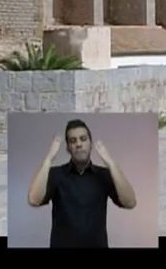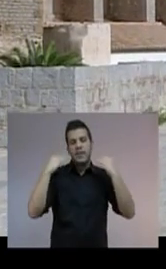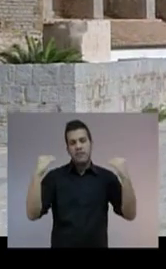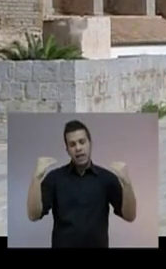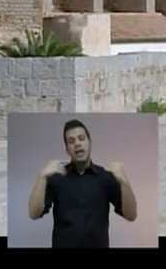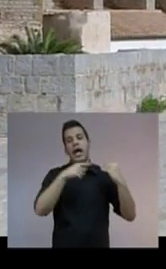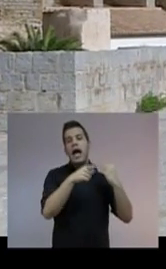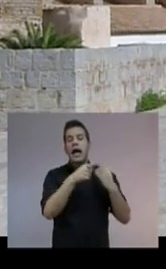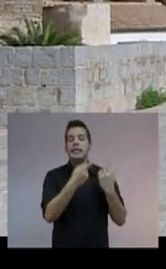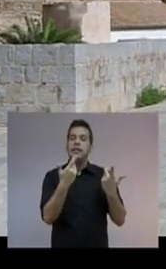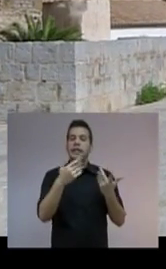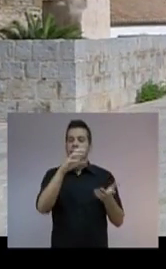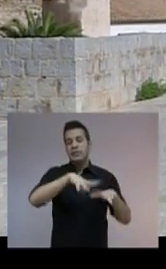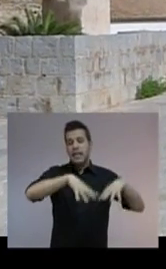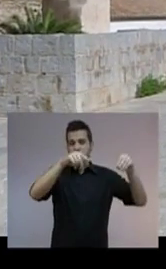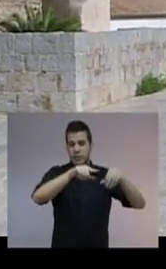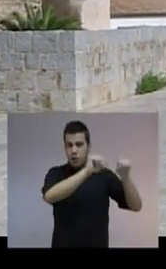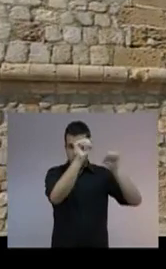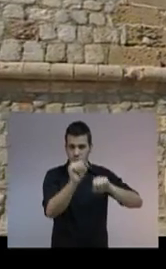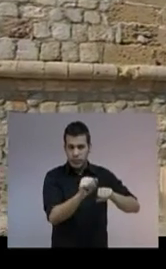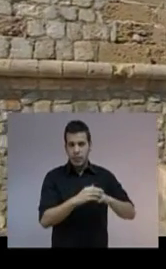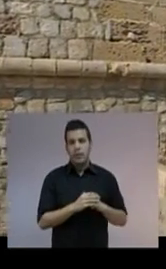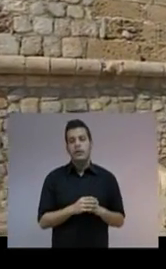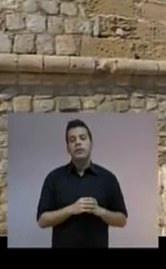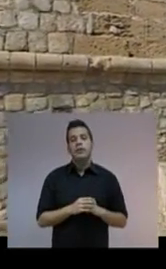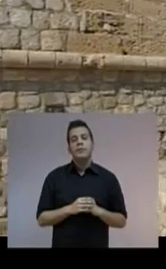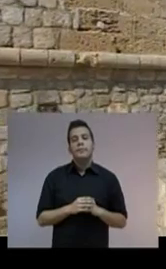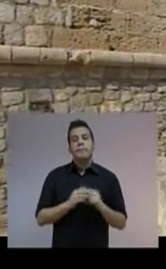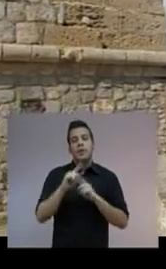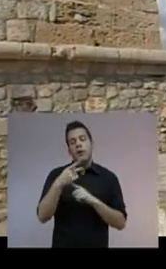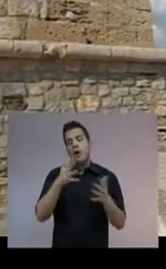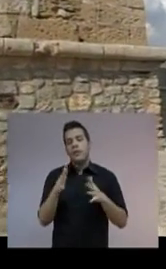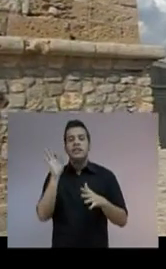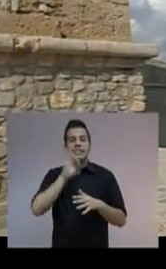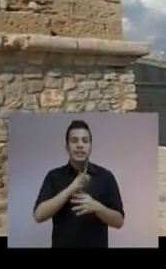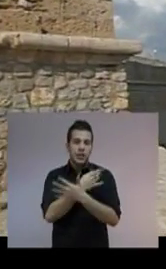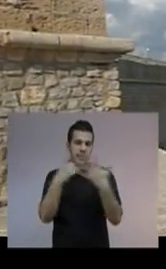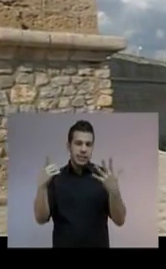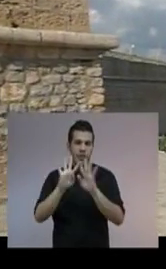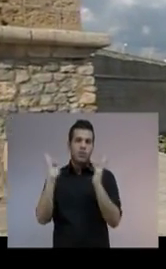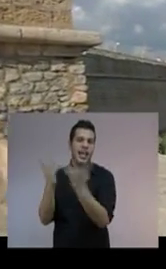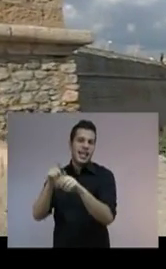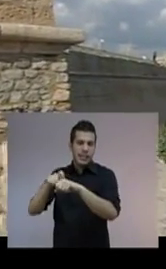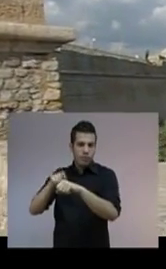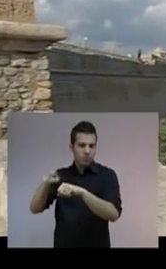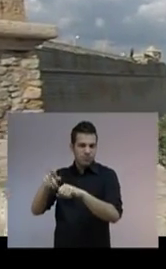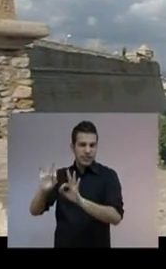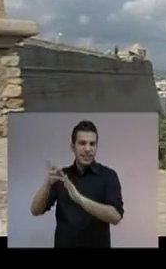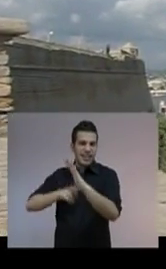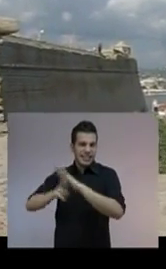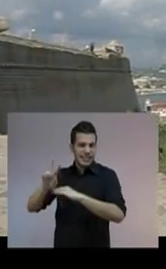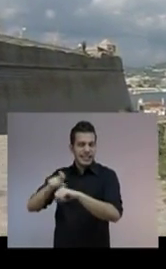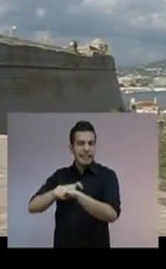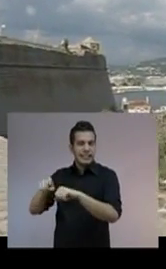que protege el castillo de Ibiza, ya no resulta útil a partir del XVI y se usa este tipo de muralla renacentista. Las murallas de